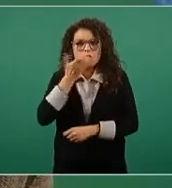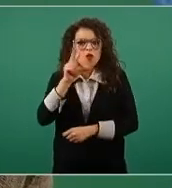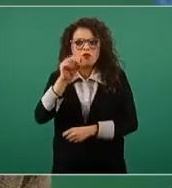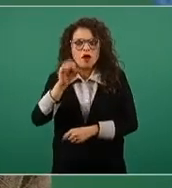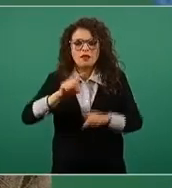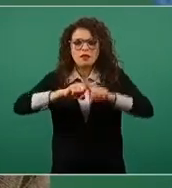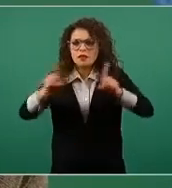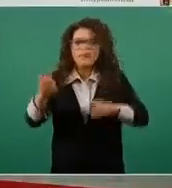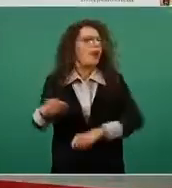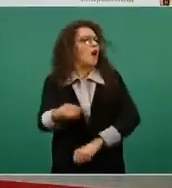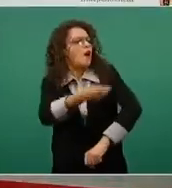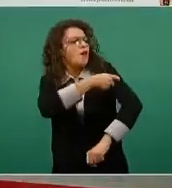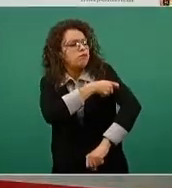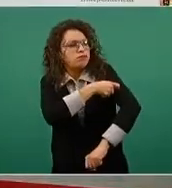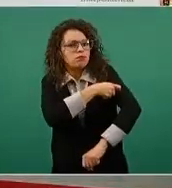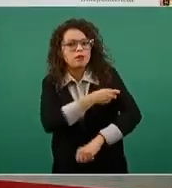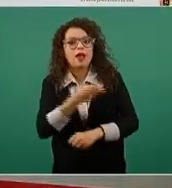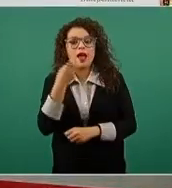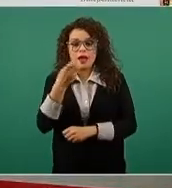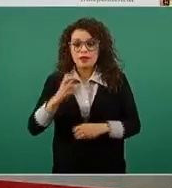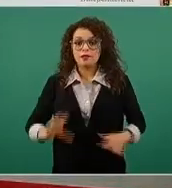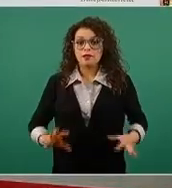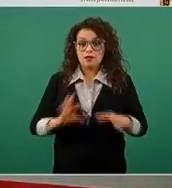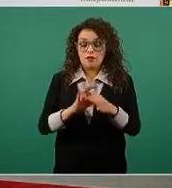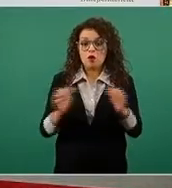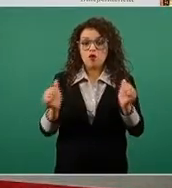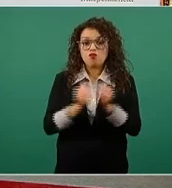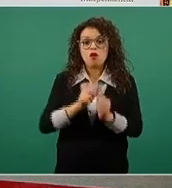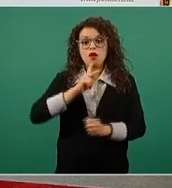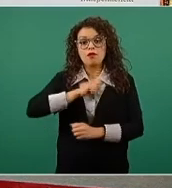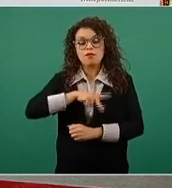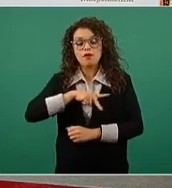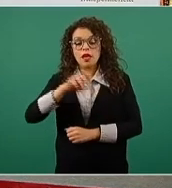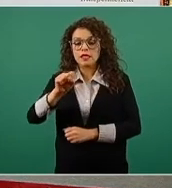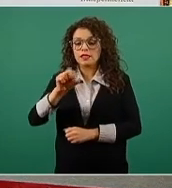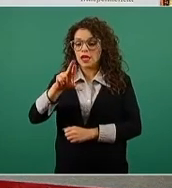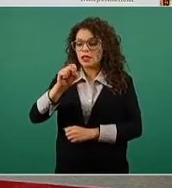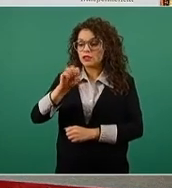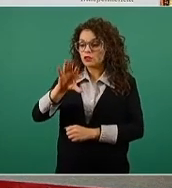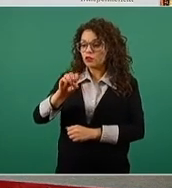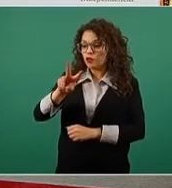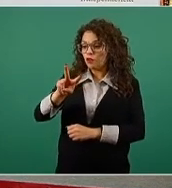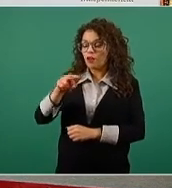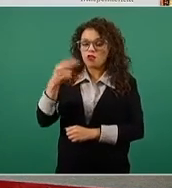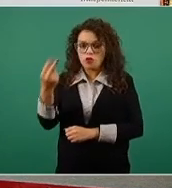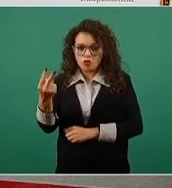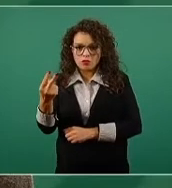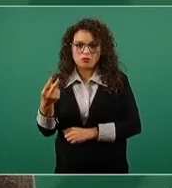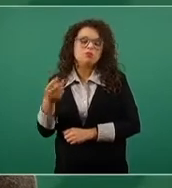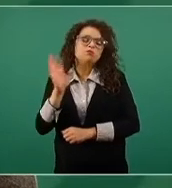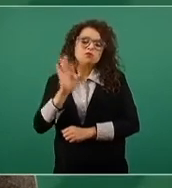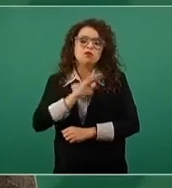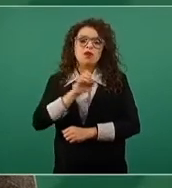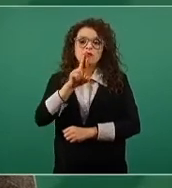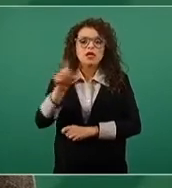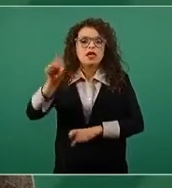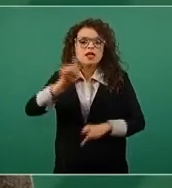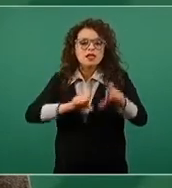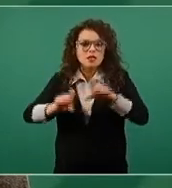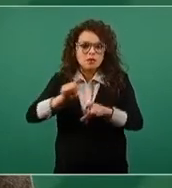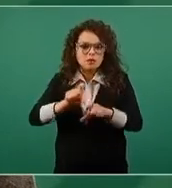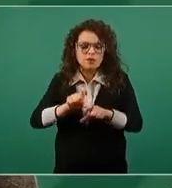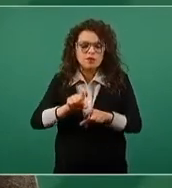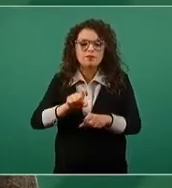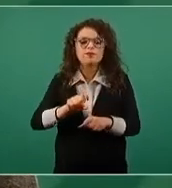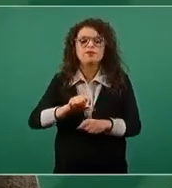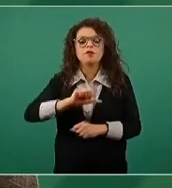alguna sustancia relacionada con el virus SARS-CoV-2, ya sea el ácido ribonucleico, es decir, su material genético,